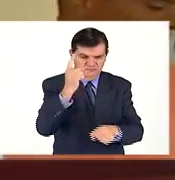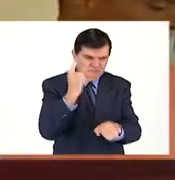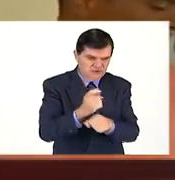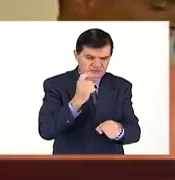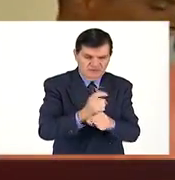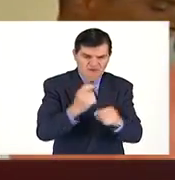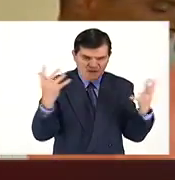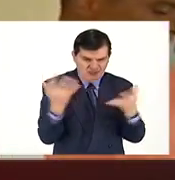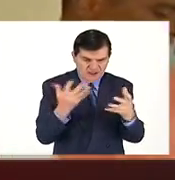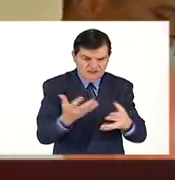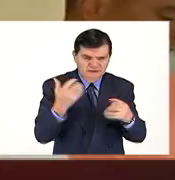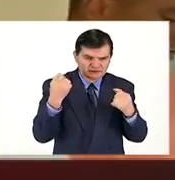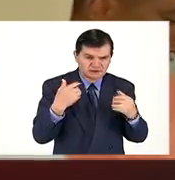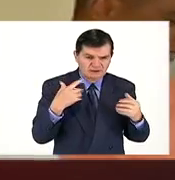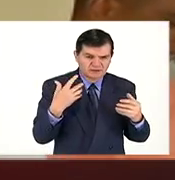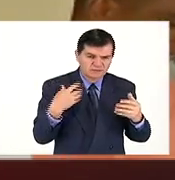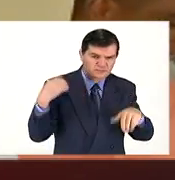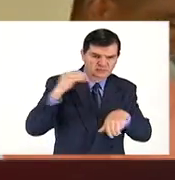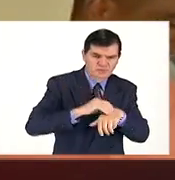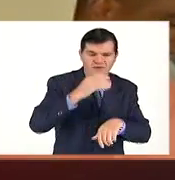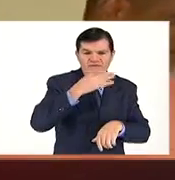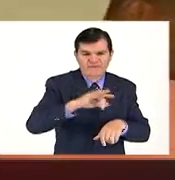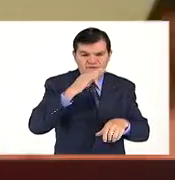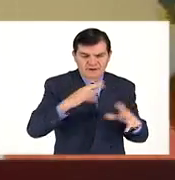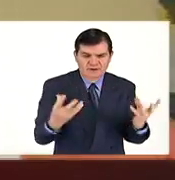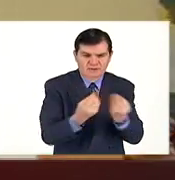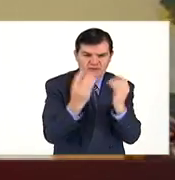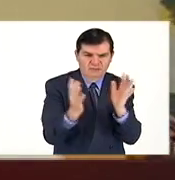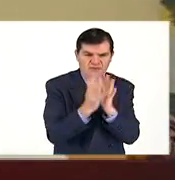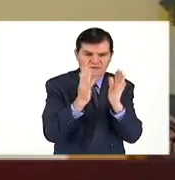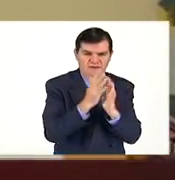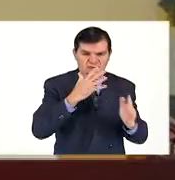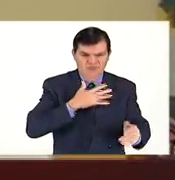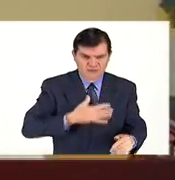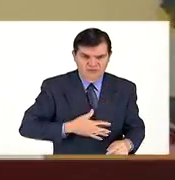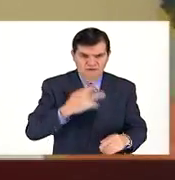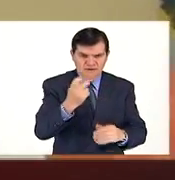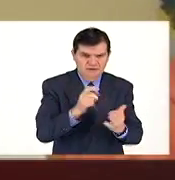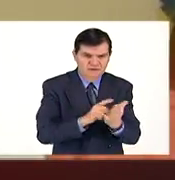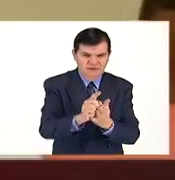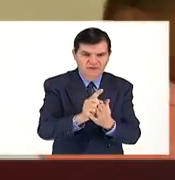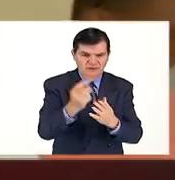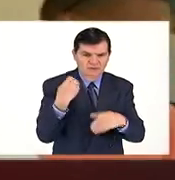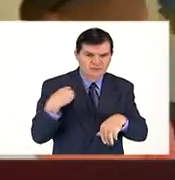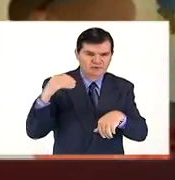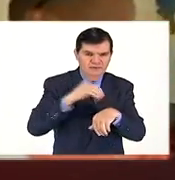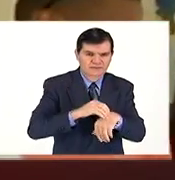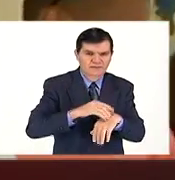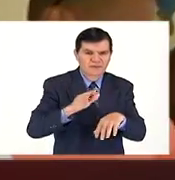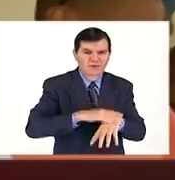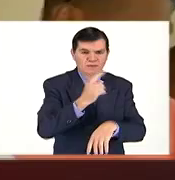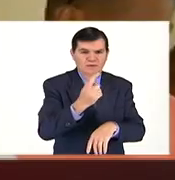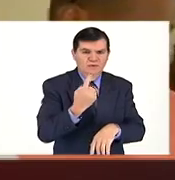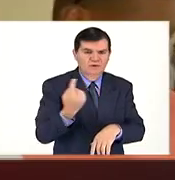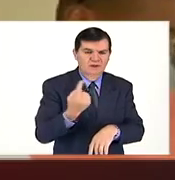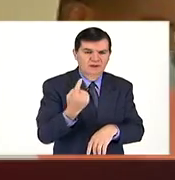principal protagonista de esta fiesta participativa, democrática, de este derecho a sufragar, ya que